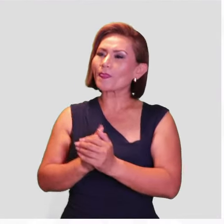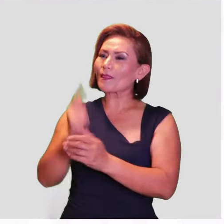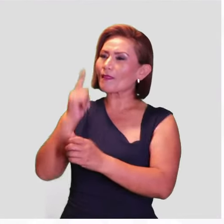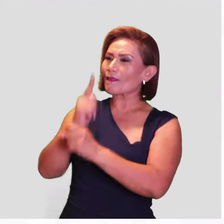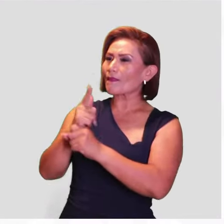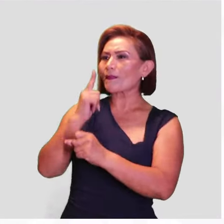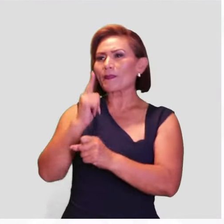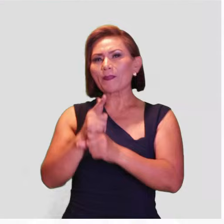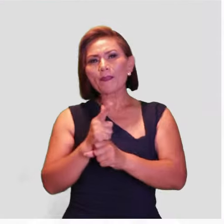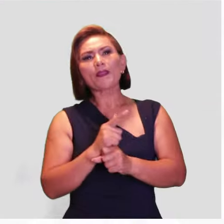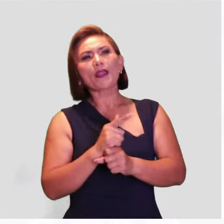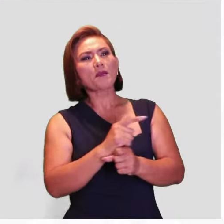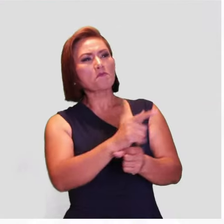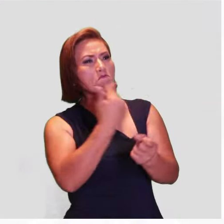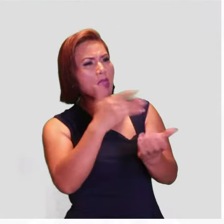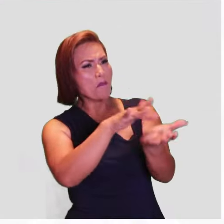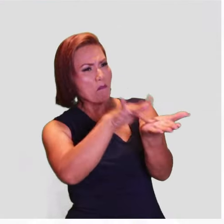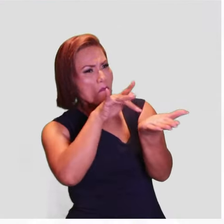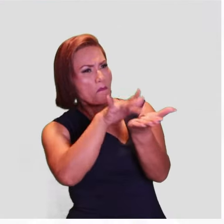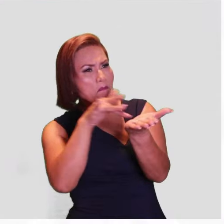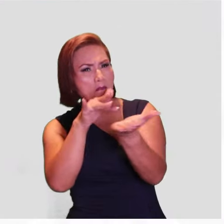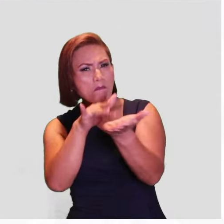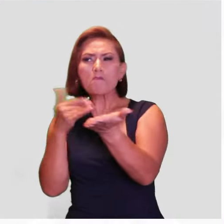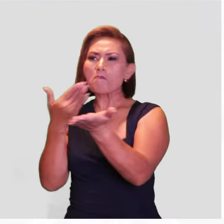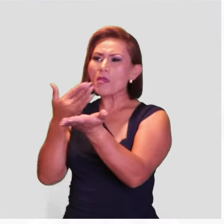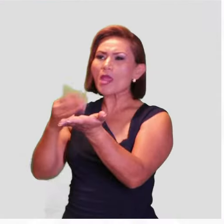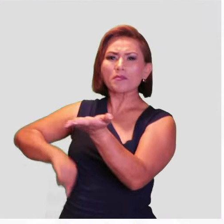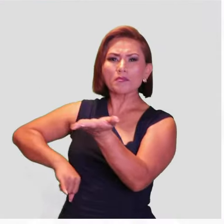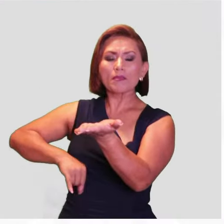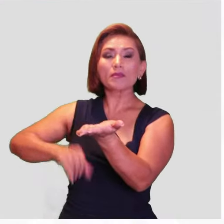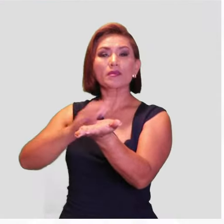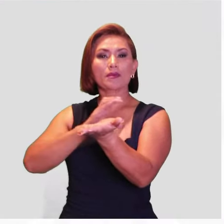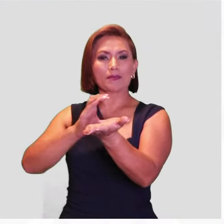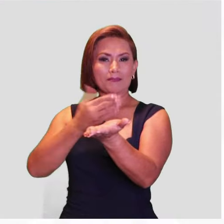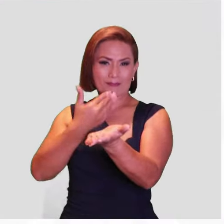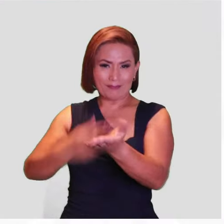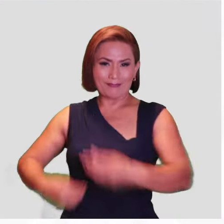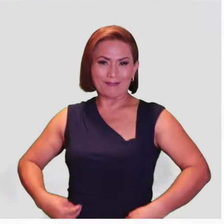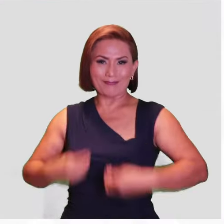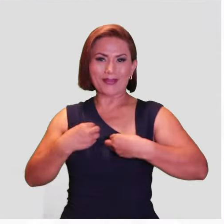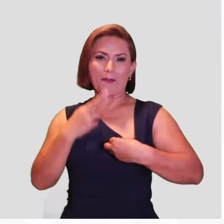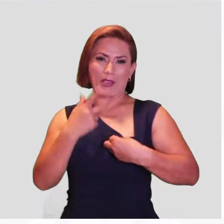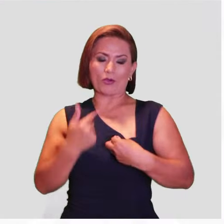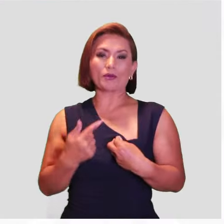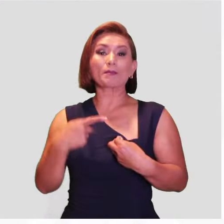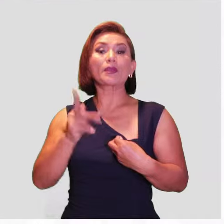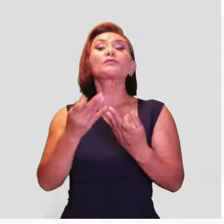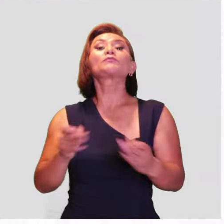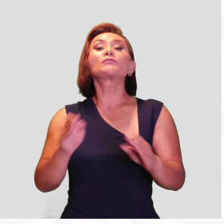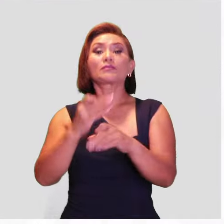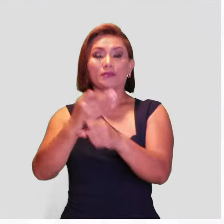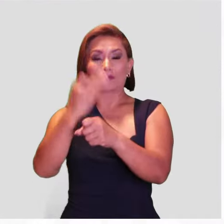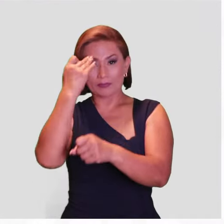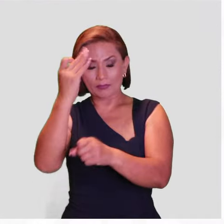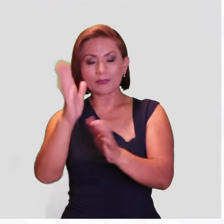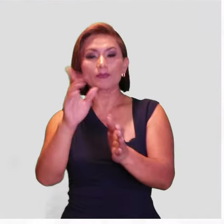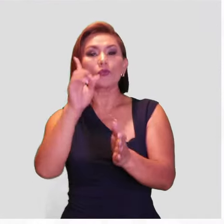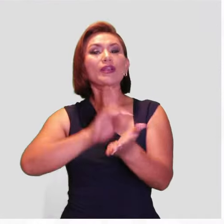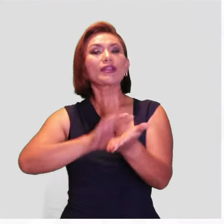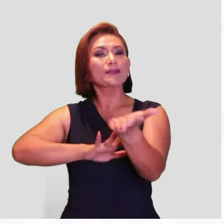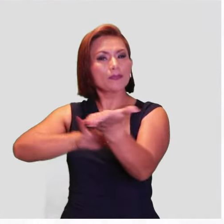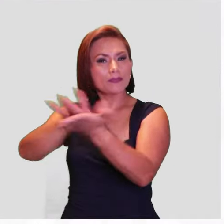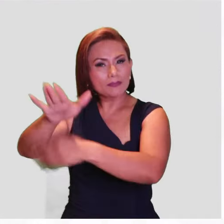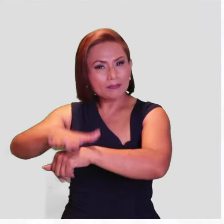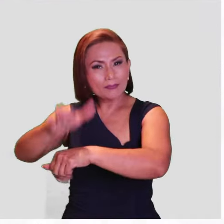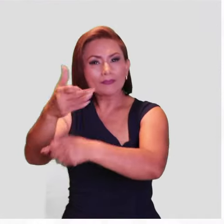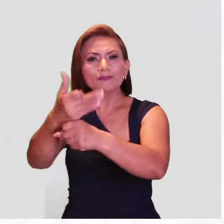calidad de vida. Es importante que sepan que es tiempo de las mujeres y necesitamos apoyar a las mujeres. En este tiempo que las mujeres están